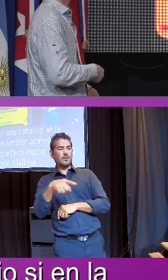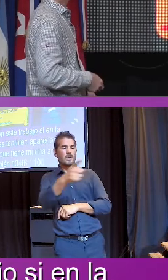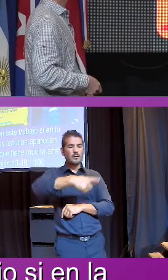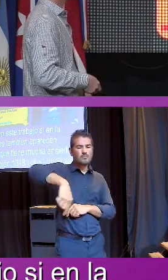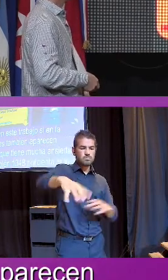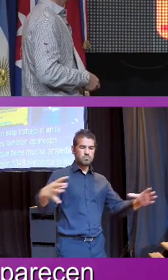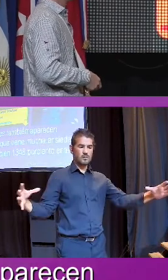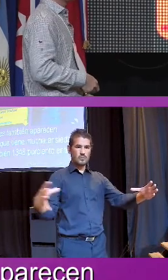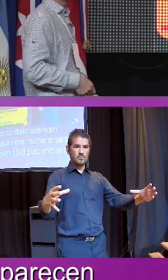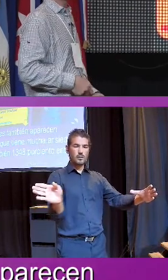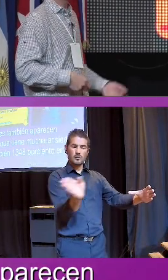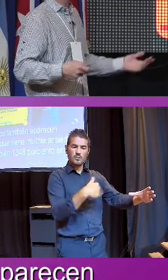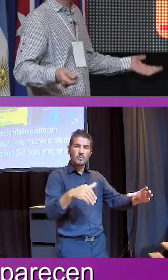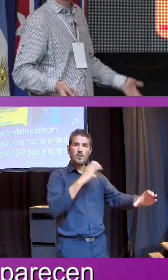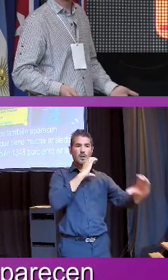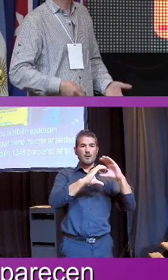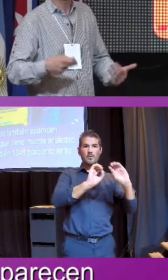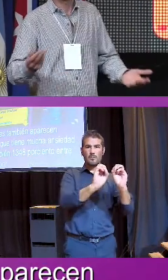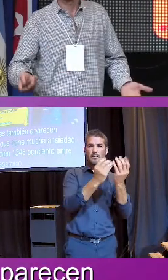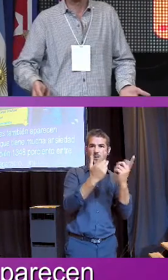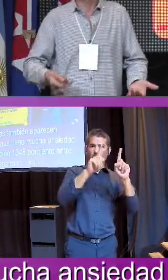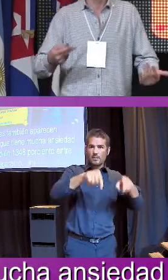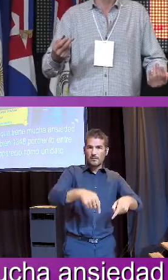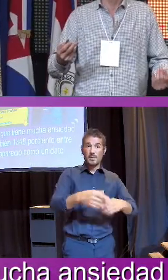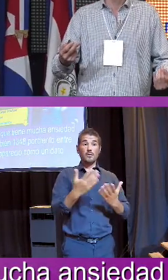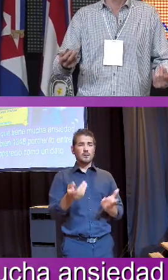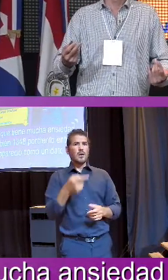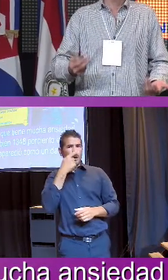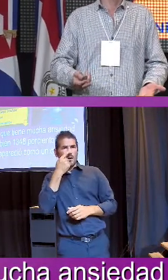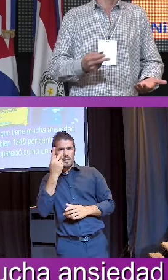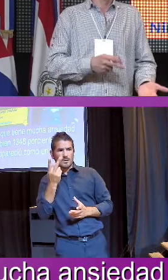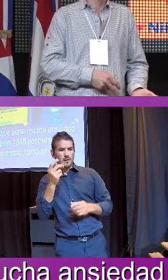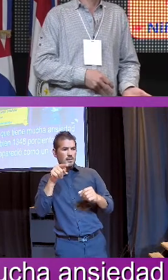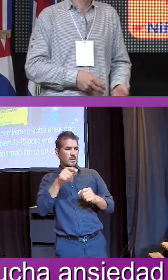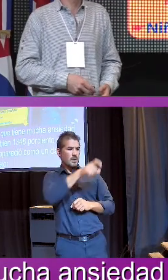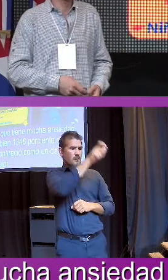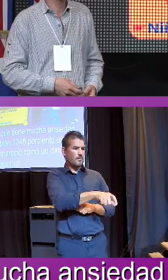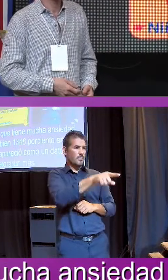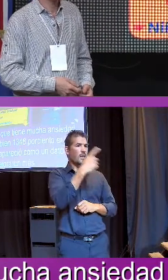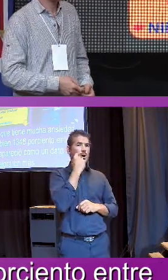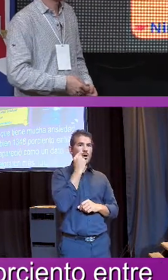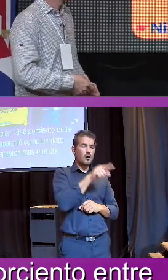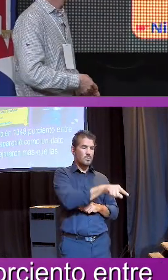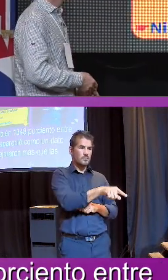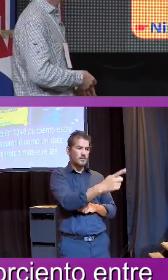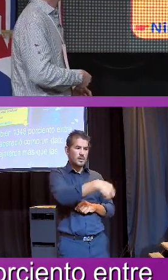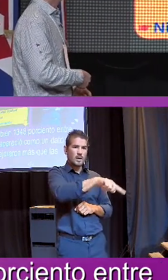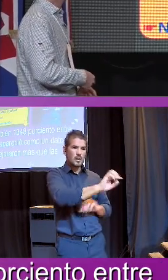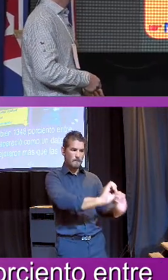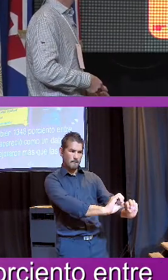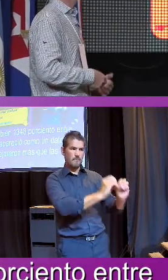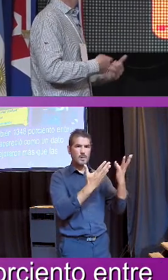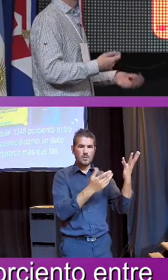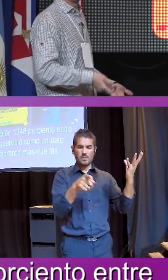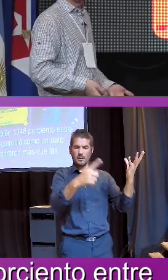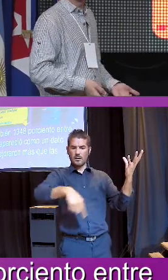entre importante. Y algo interesante que apareció como un dato para pensar es que los varones mejoraron más que las nenas y que